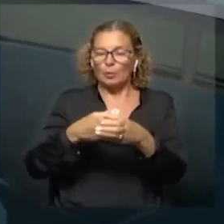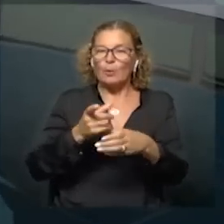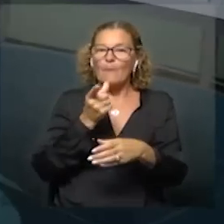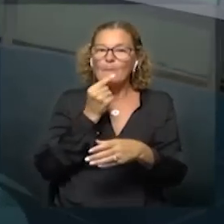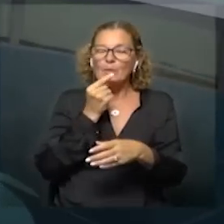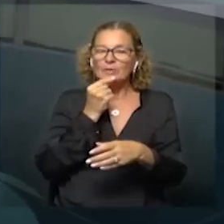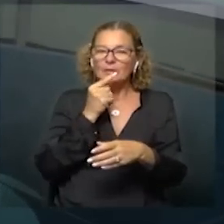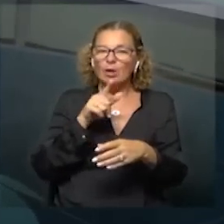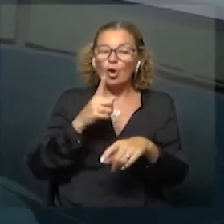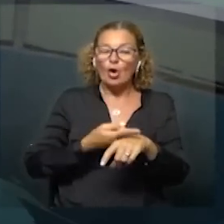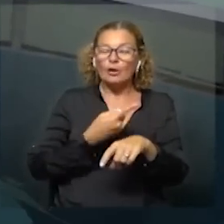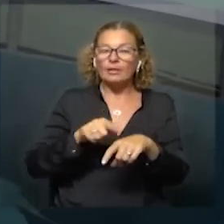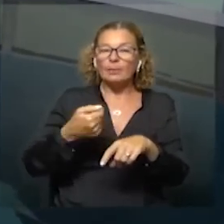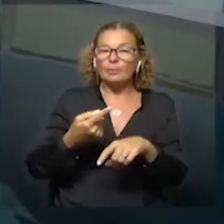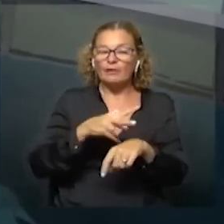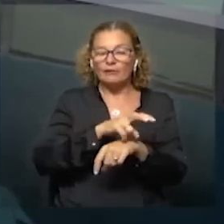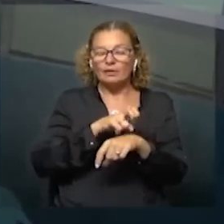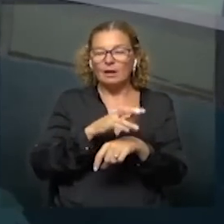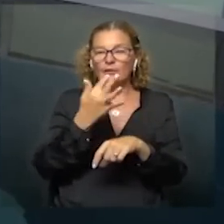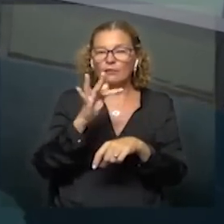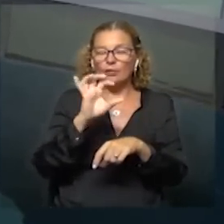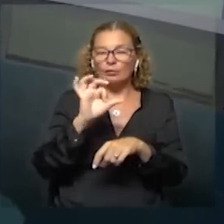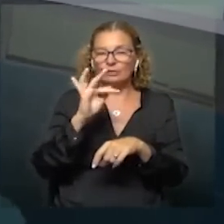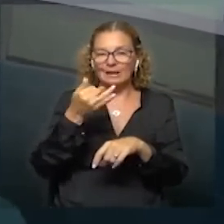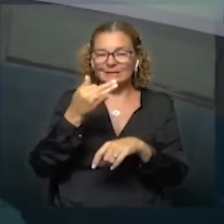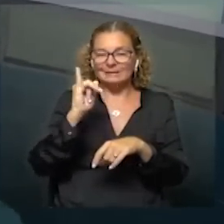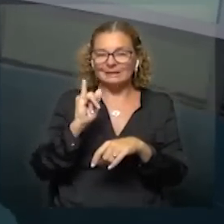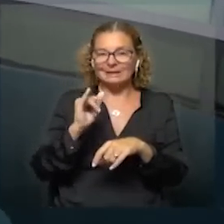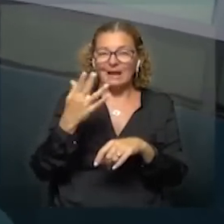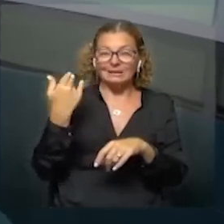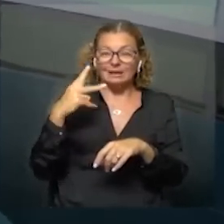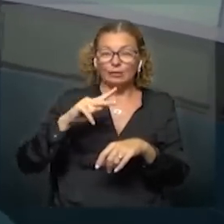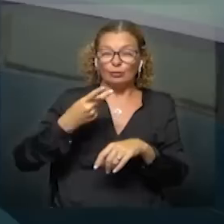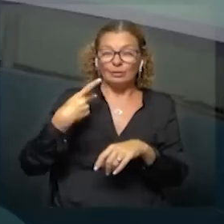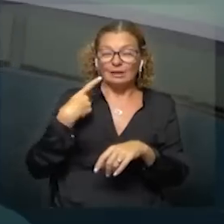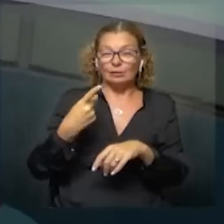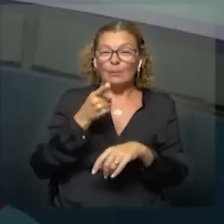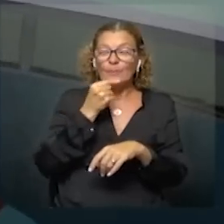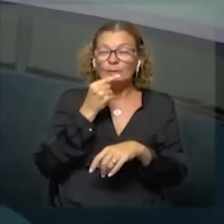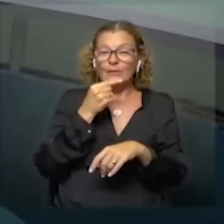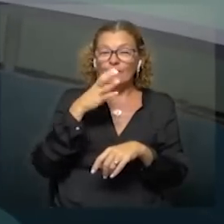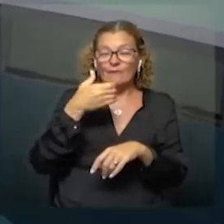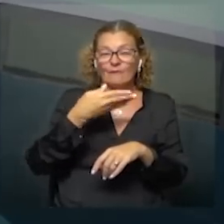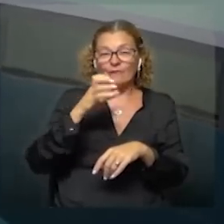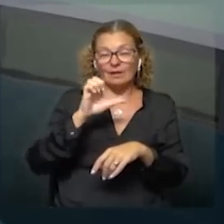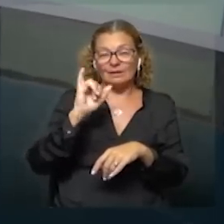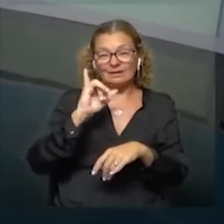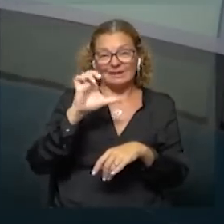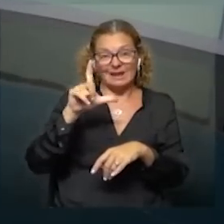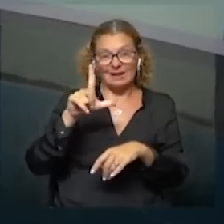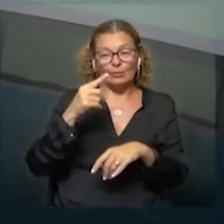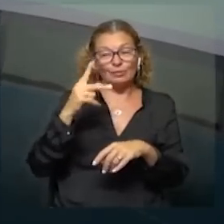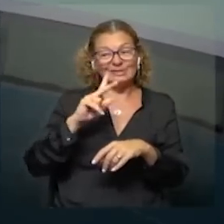de unas horas después la fiscal fossati decidió imputar al ex subdirector de policía Jorge barriel por tres delitos